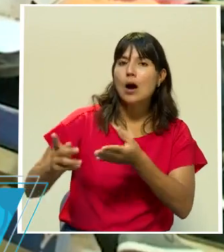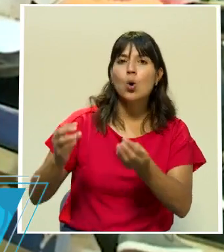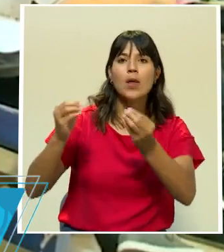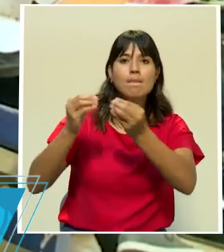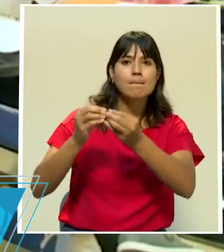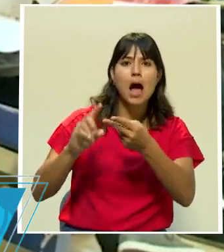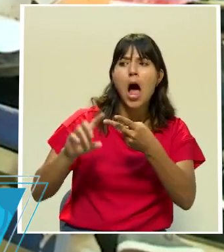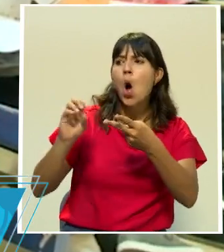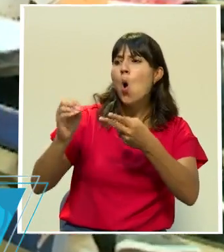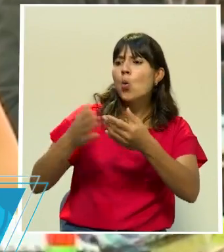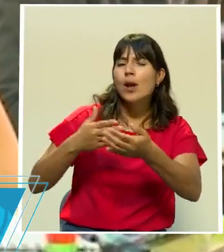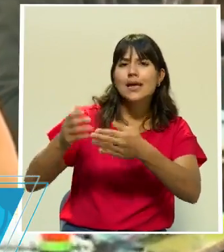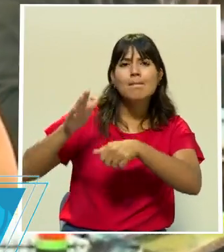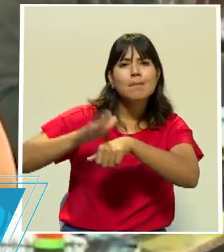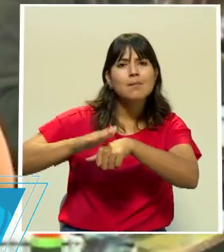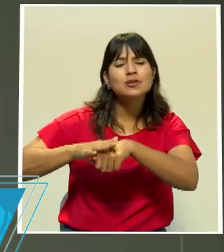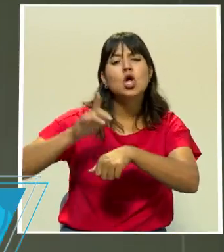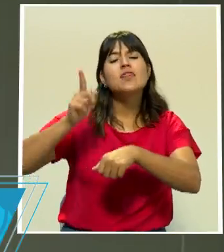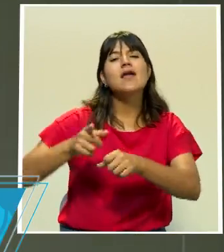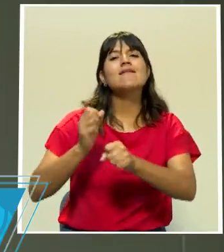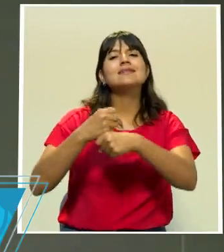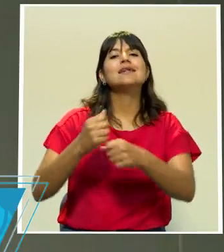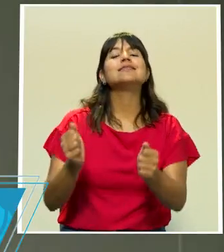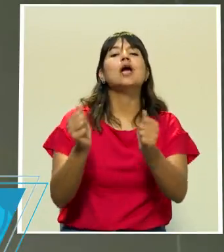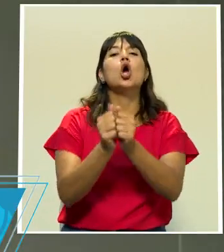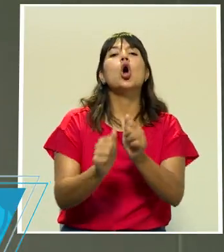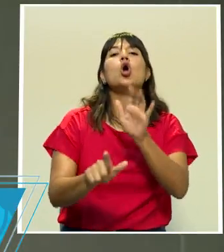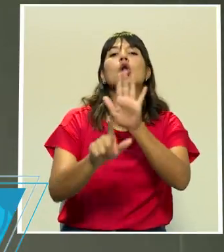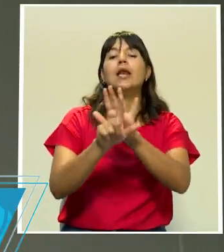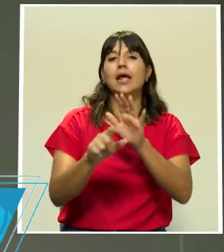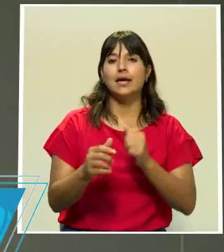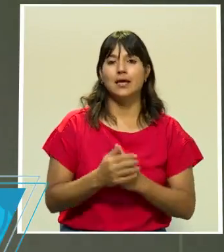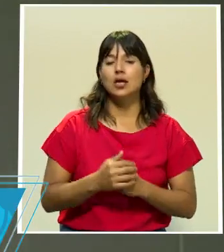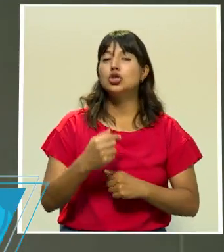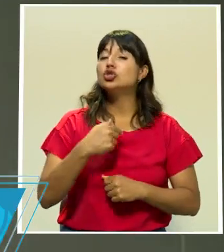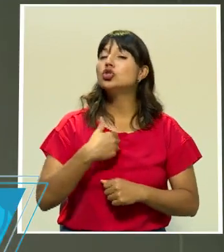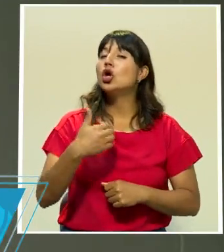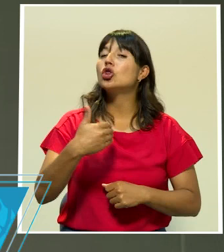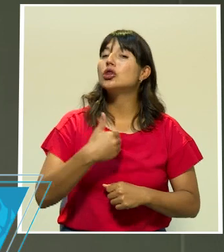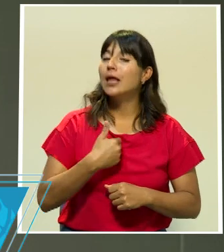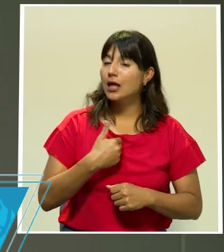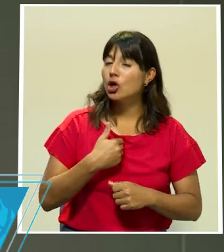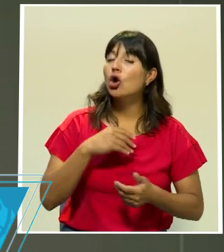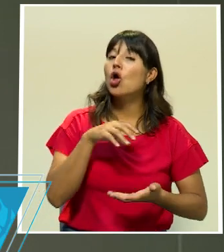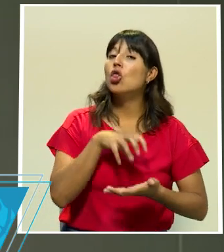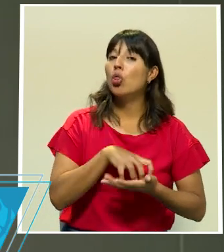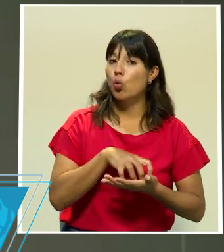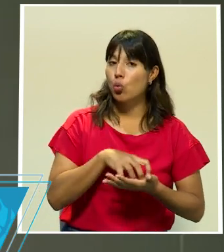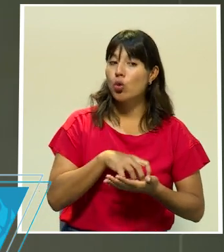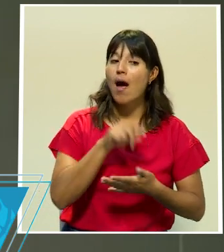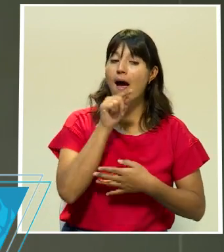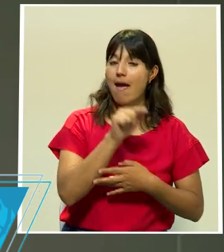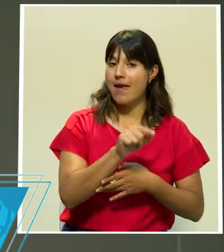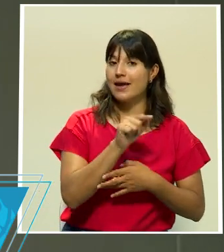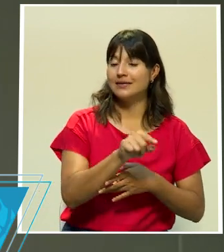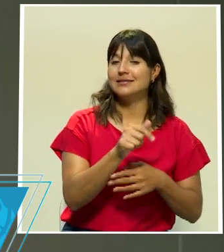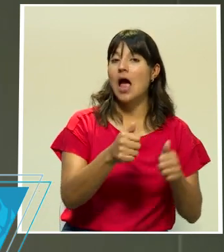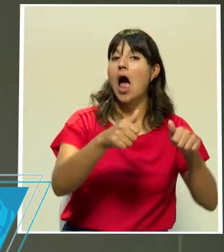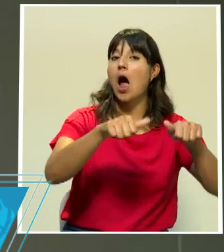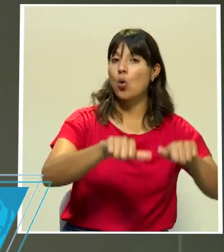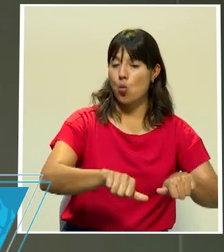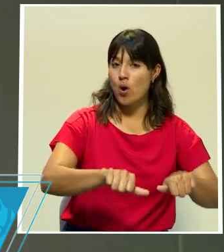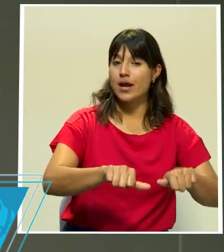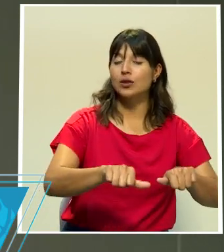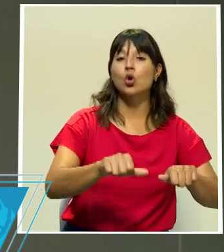Ley de Fortalecimiento de las Finanzas Públicas. Tengo serias dudas de que la convención colectiva que se firmó por